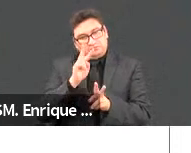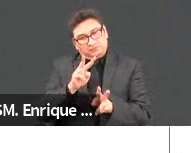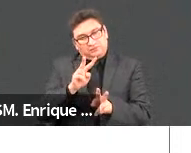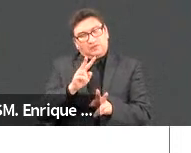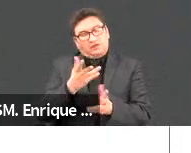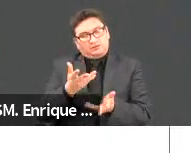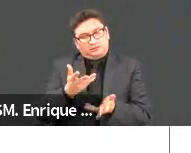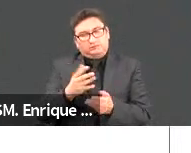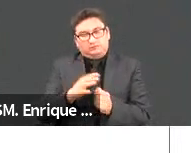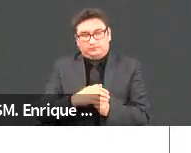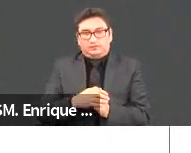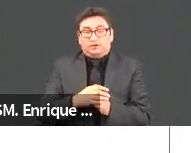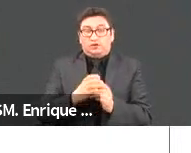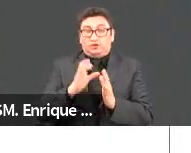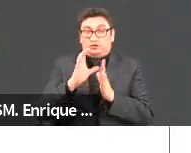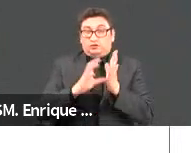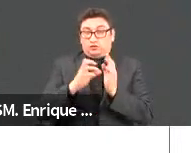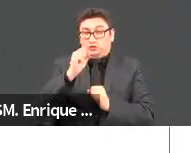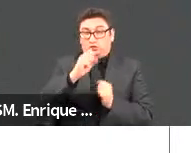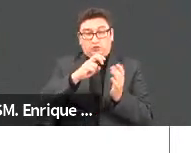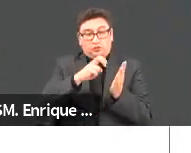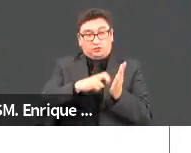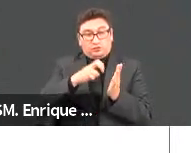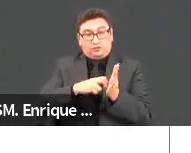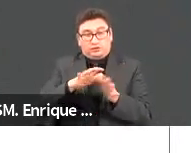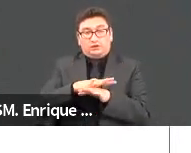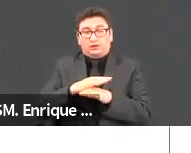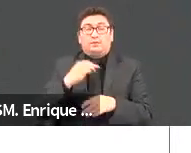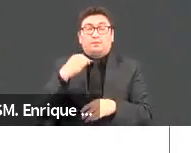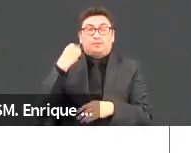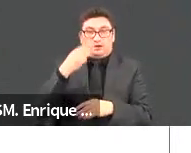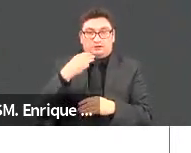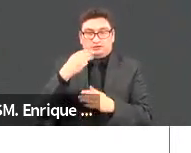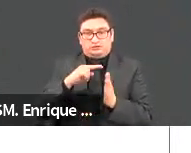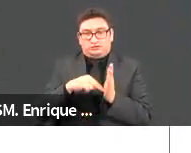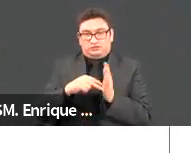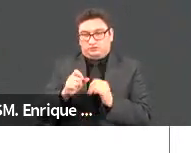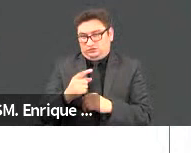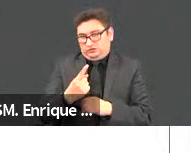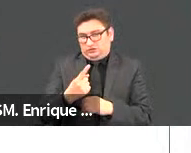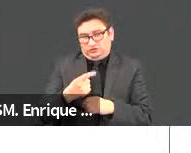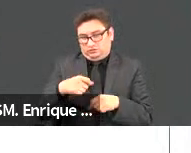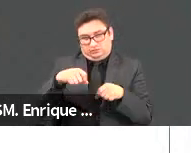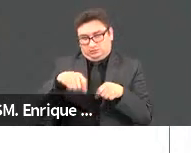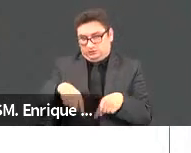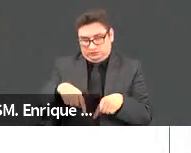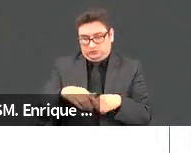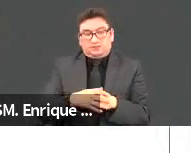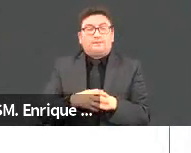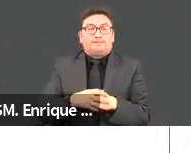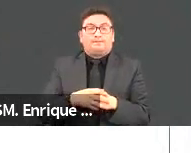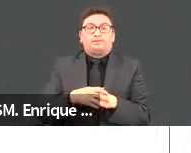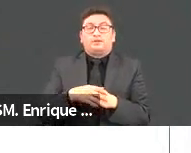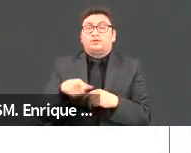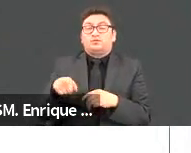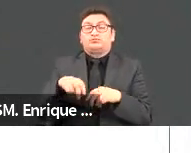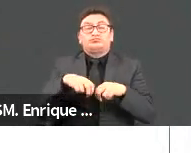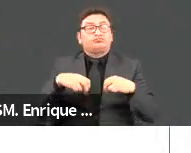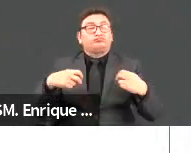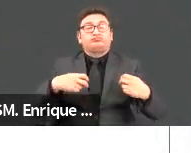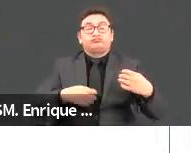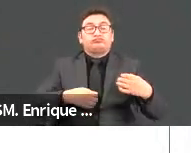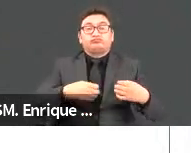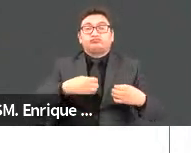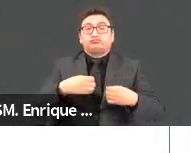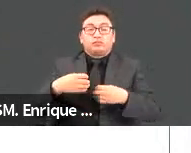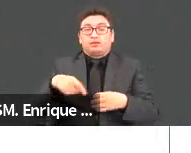Derivado de las reformas constitucionales de marzo de este año, es el que estamos viendo, el Pleno determina que